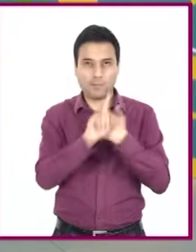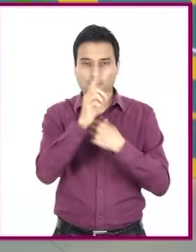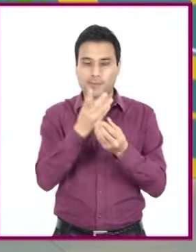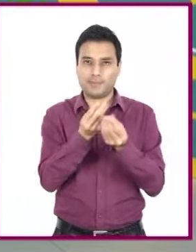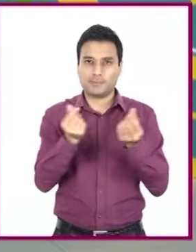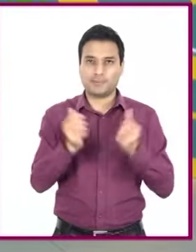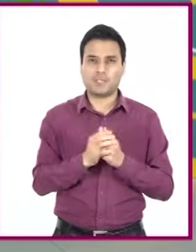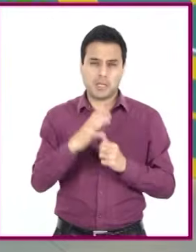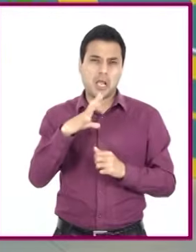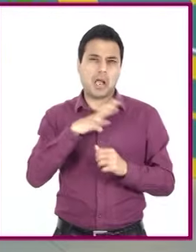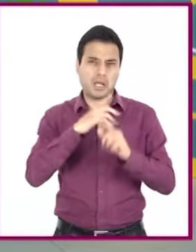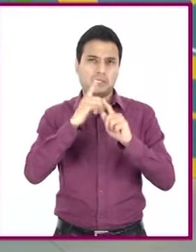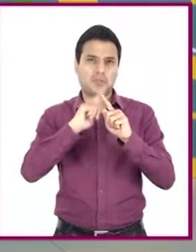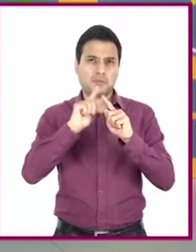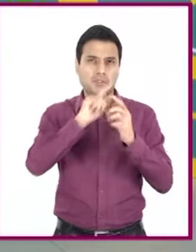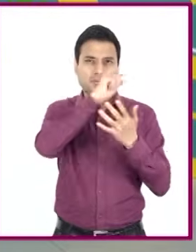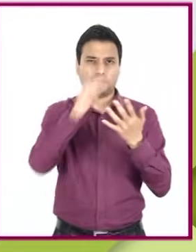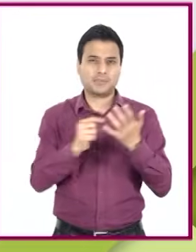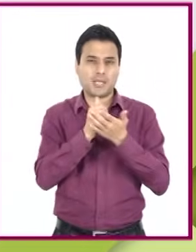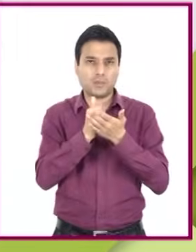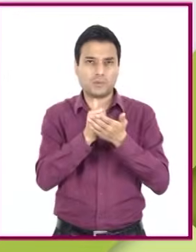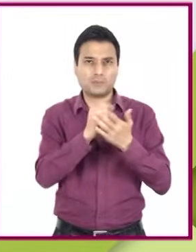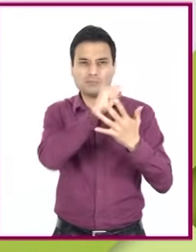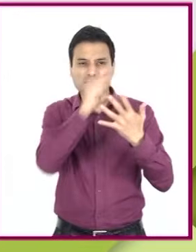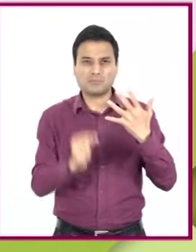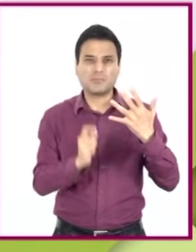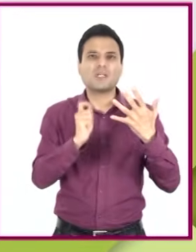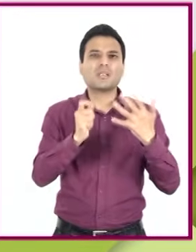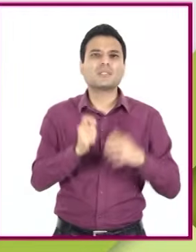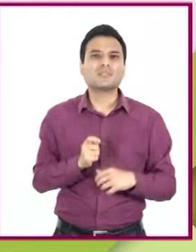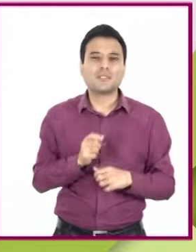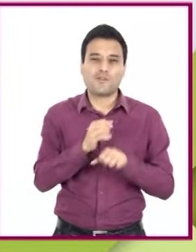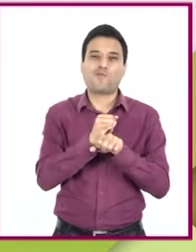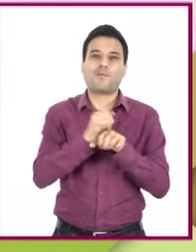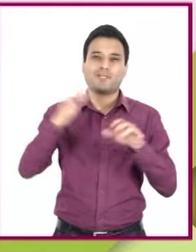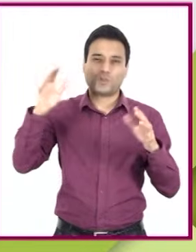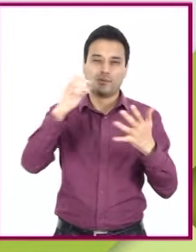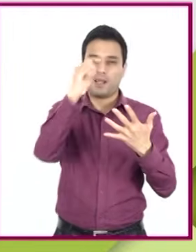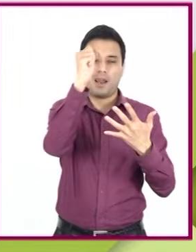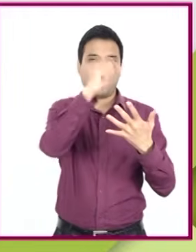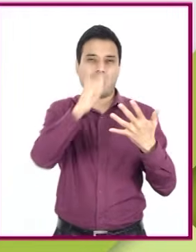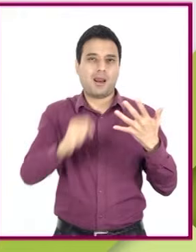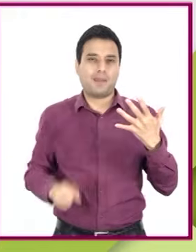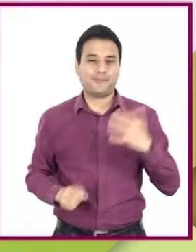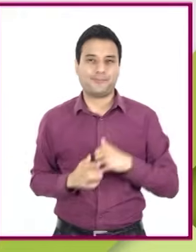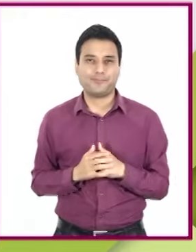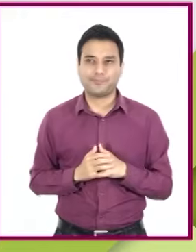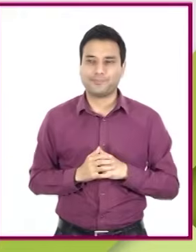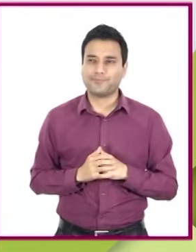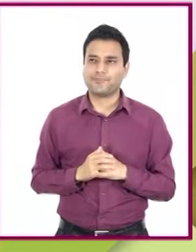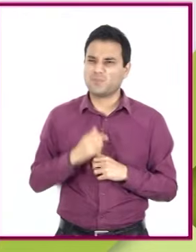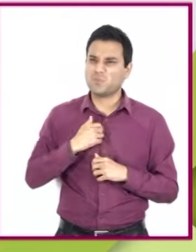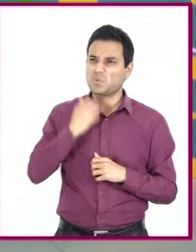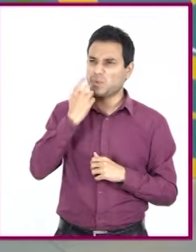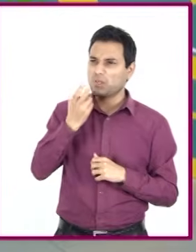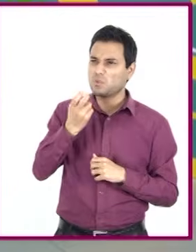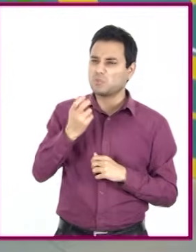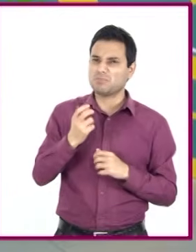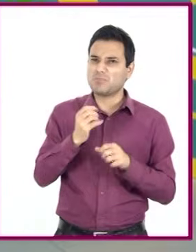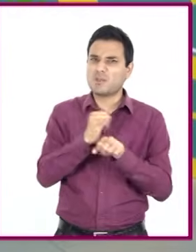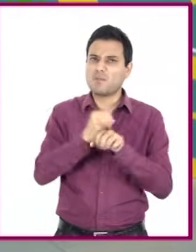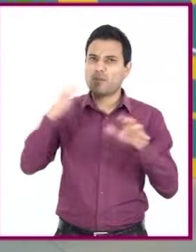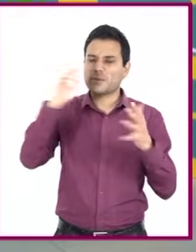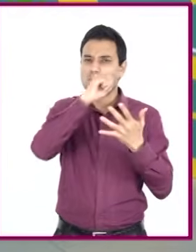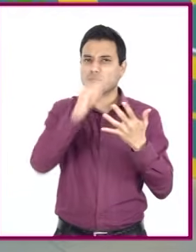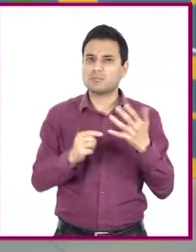distintas fuentes que podemos consultar y que se llaman fuentes de información. Vaya, me gustaría saber más acerca de las fuentes